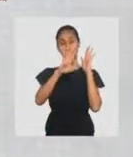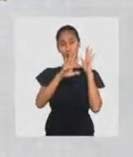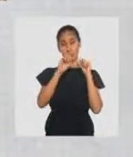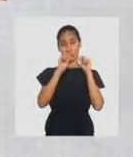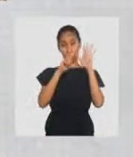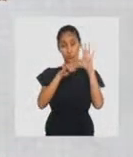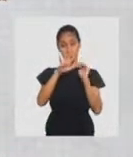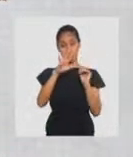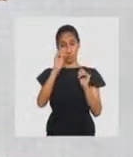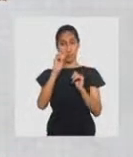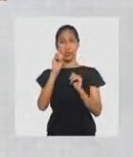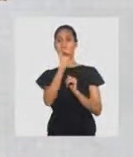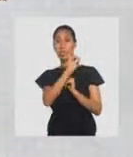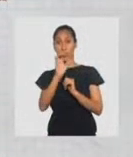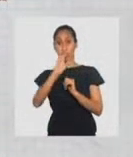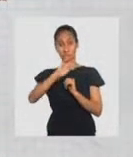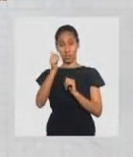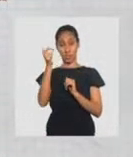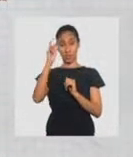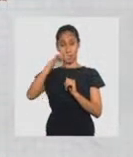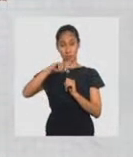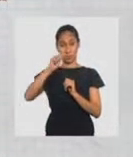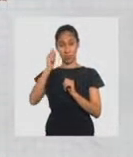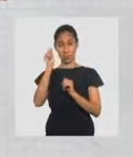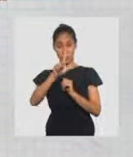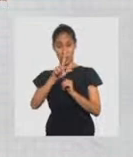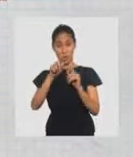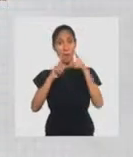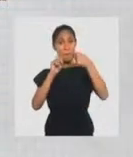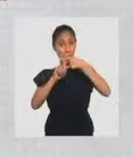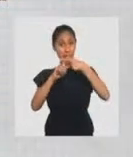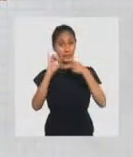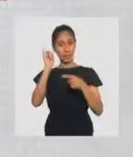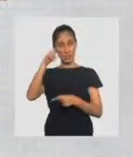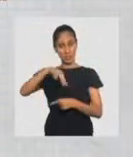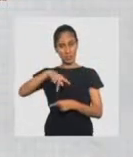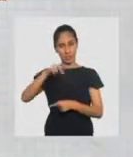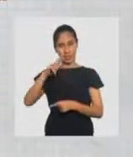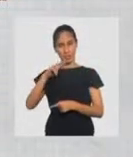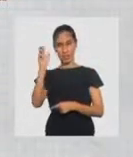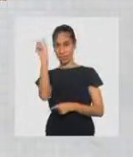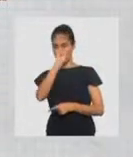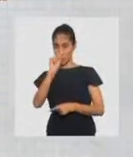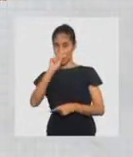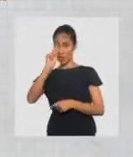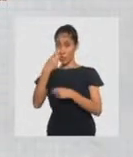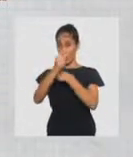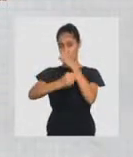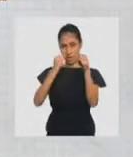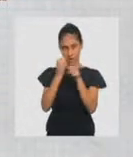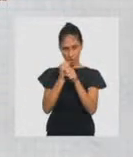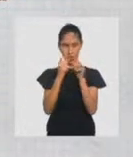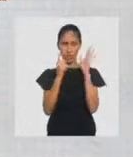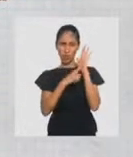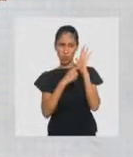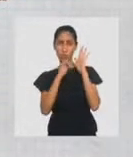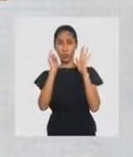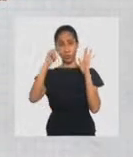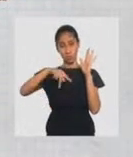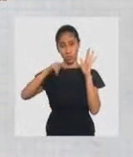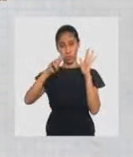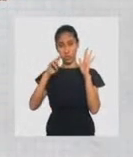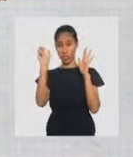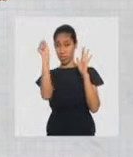capital más el interés que se acumula en el primer año. Dado a que se trata de interés simple, en